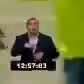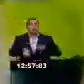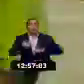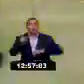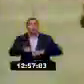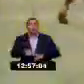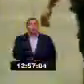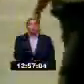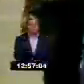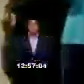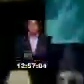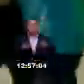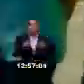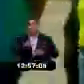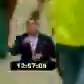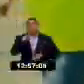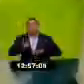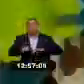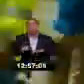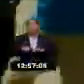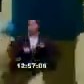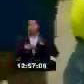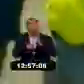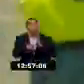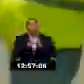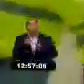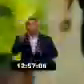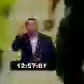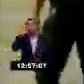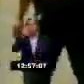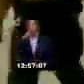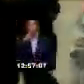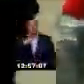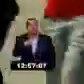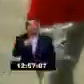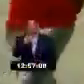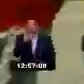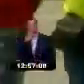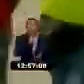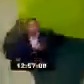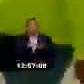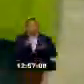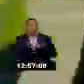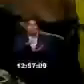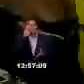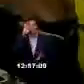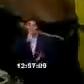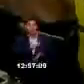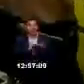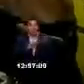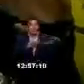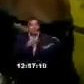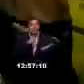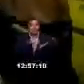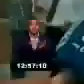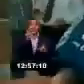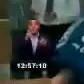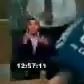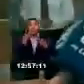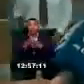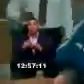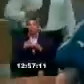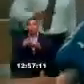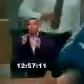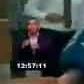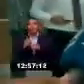jueces. De su parte, otros jueces muestran su postura y dicen que la mala redacción de un parte policial podría favorecer a un detenido.